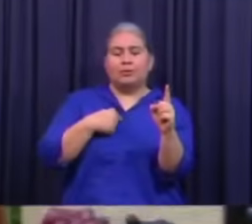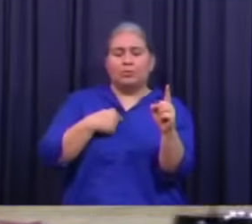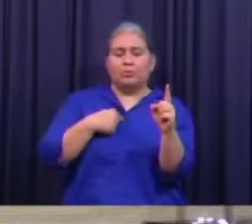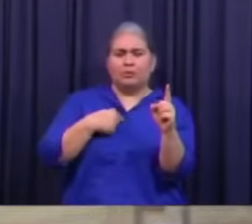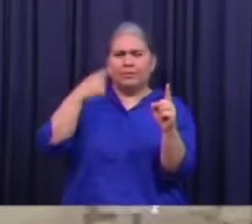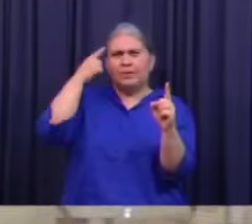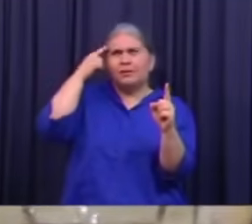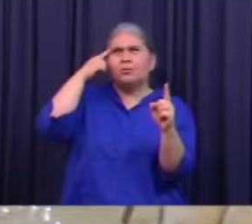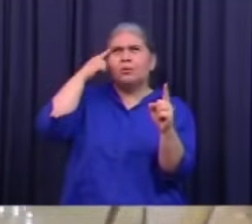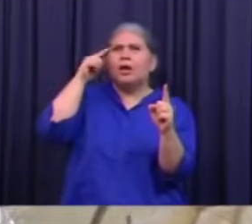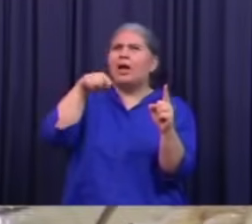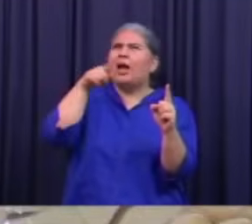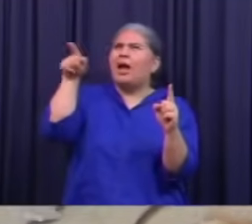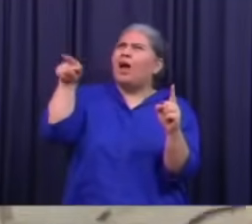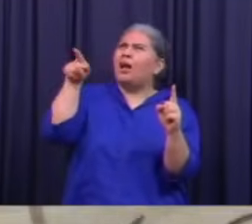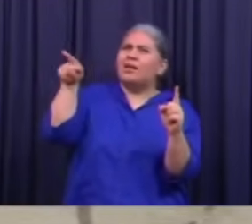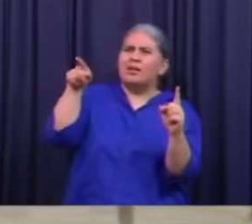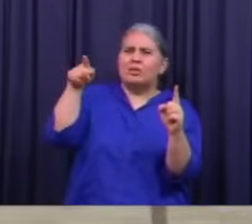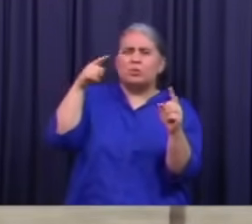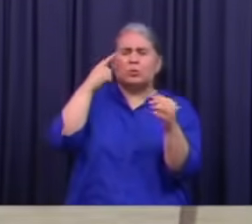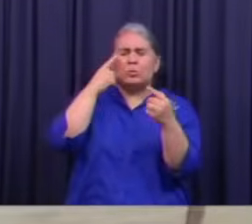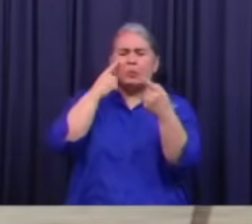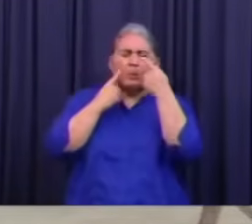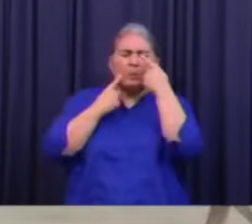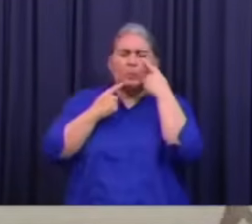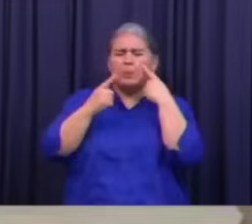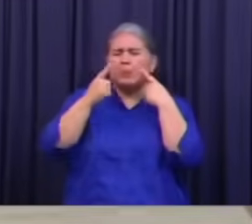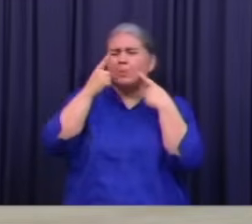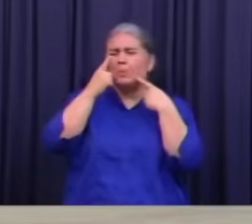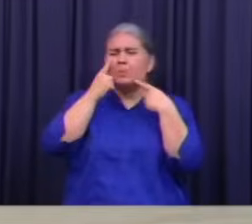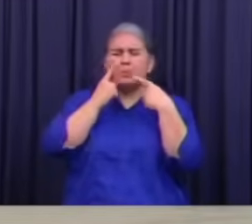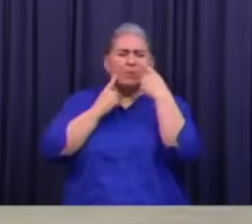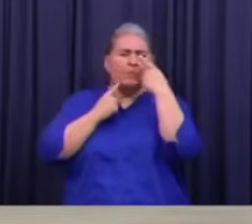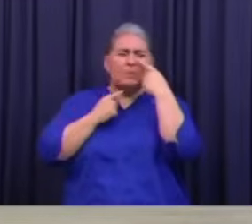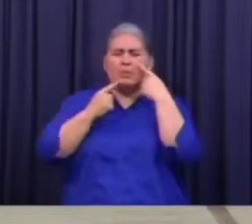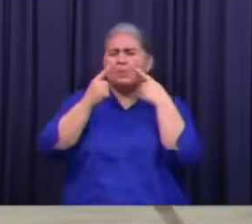Magdalena no el pan ese va sino que me refiero